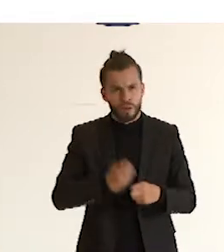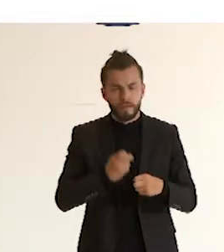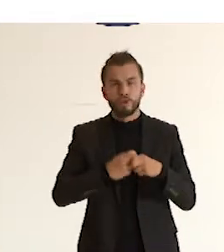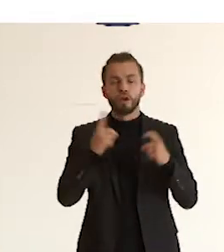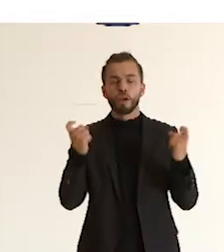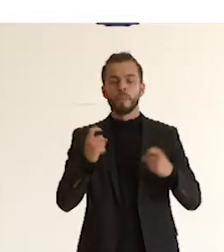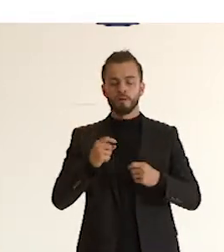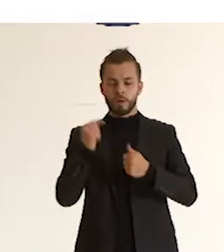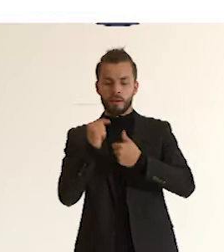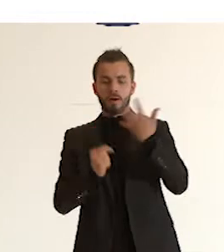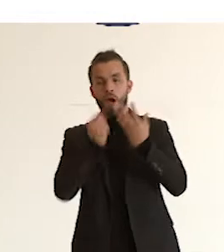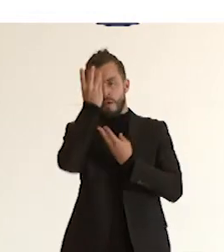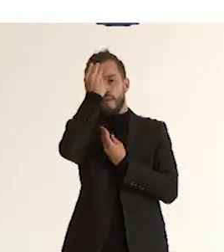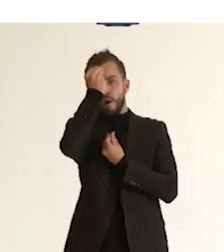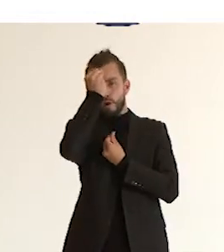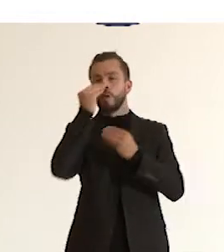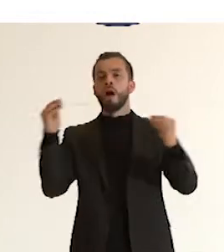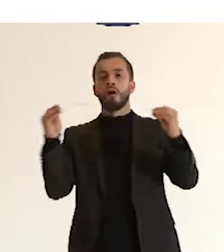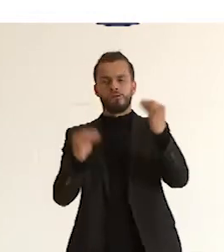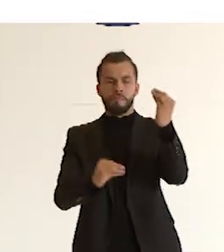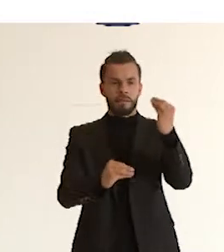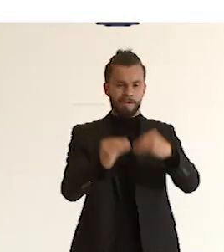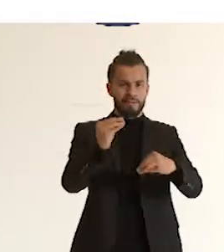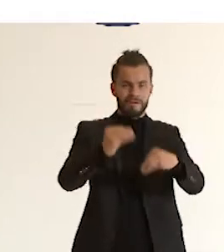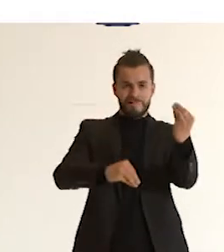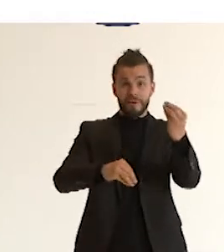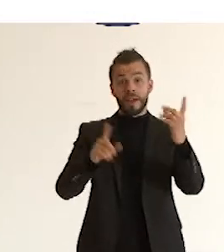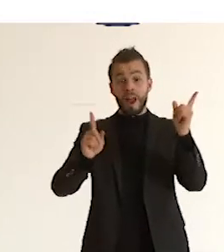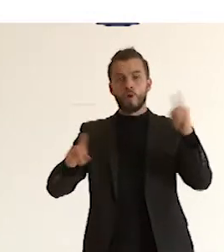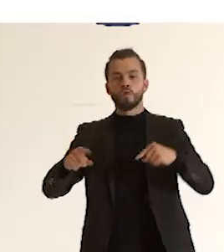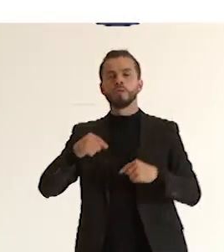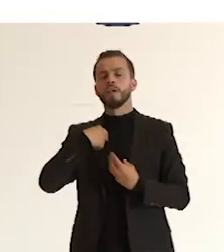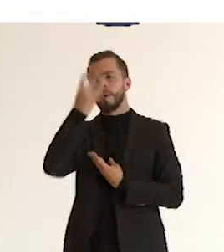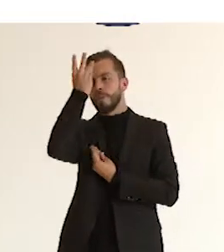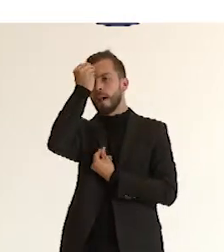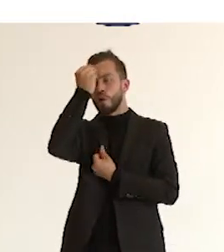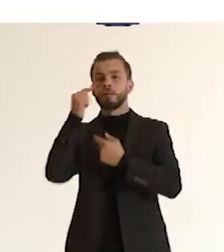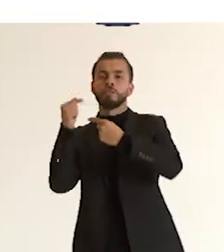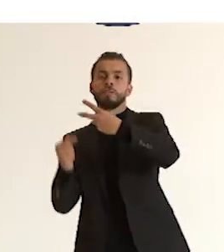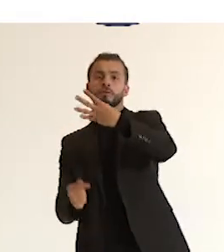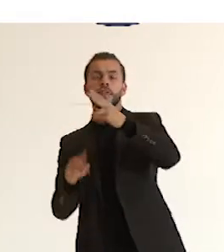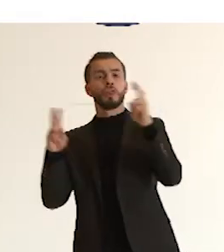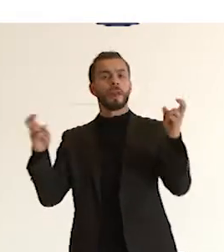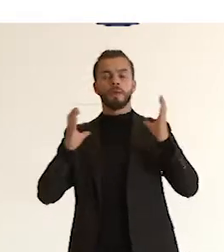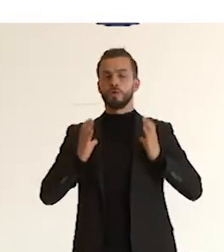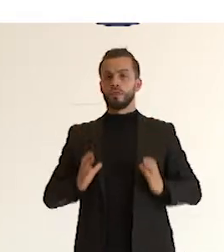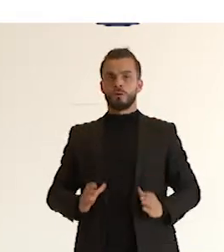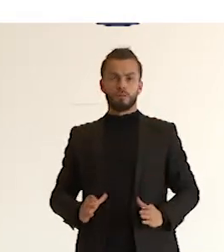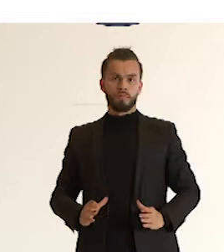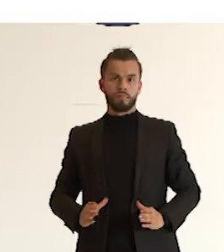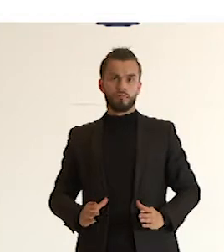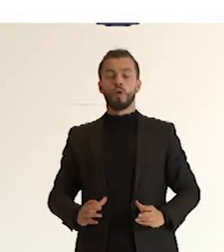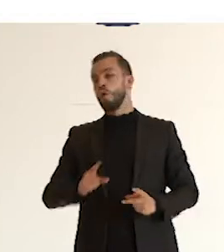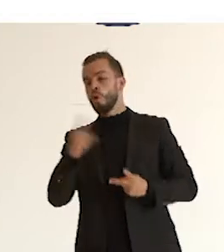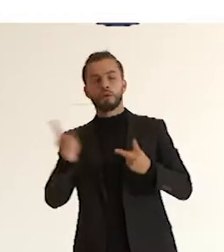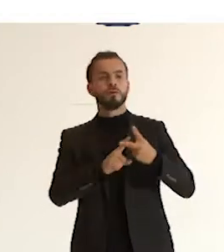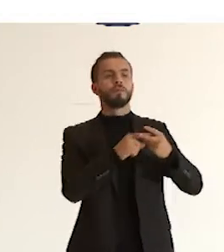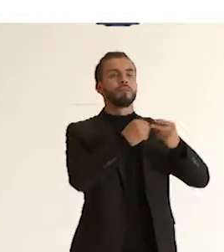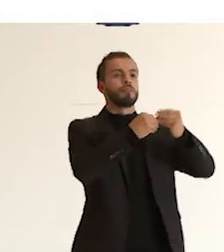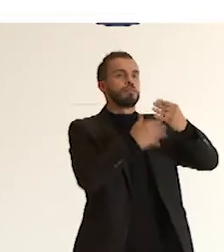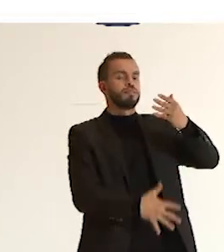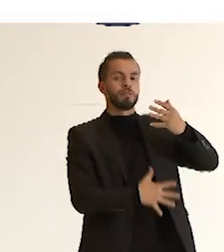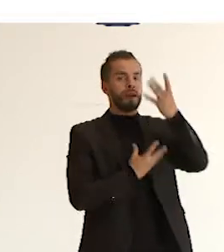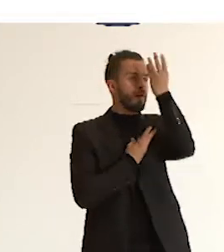ese conjunto de valores uno puede hablar de un conjunto de valores cívicos ciudadanos democráticos y pues por ahí